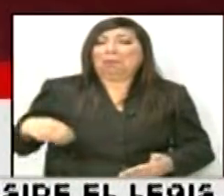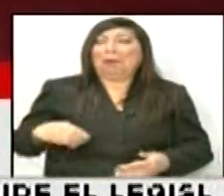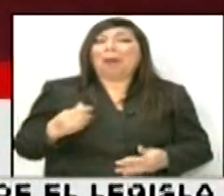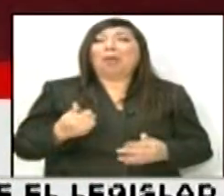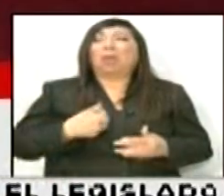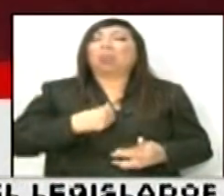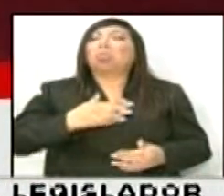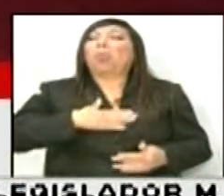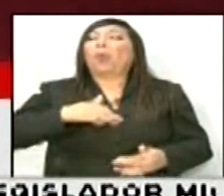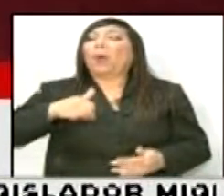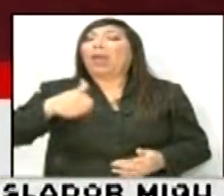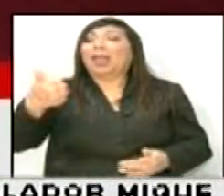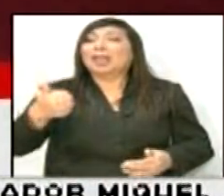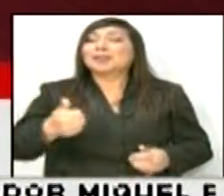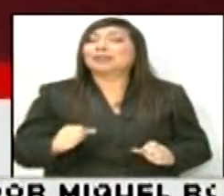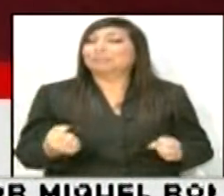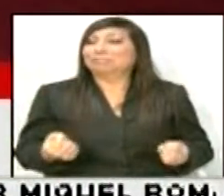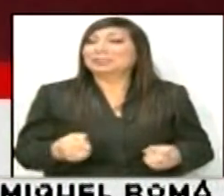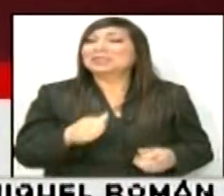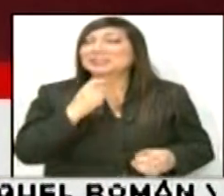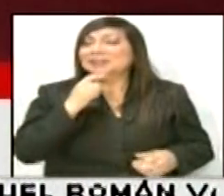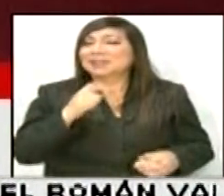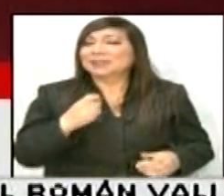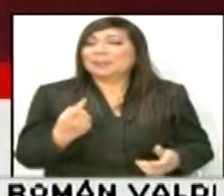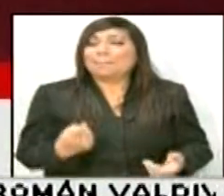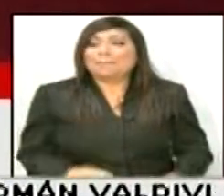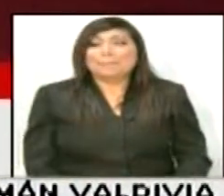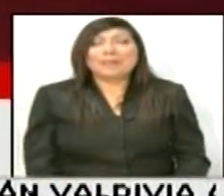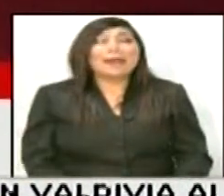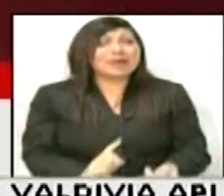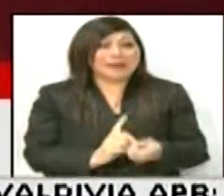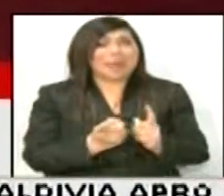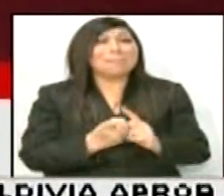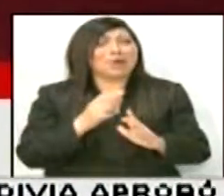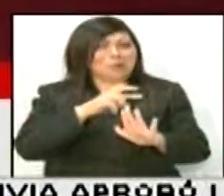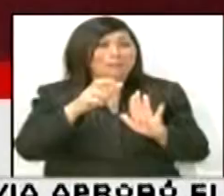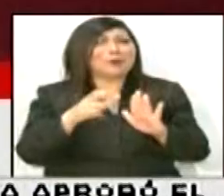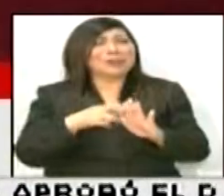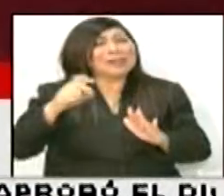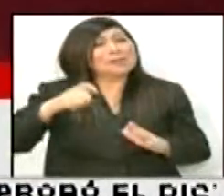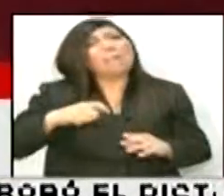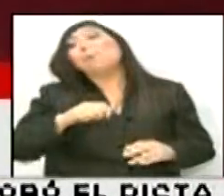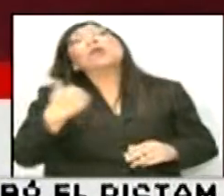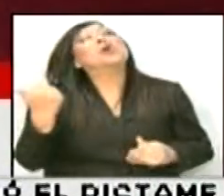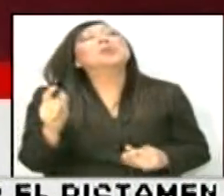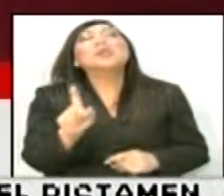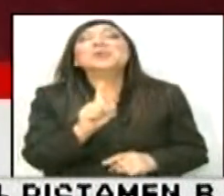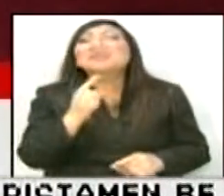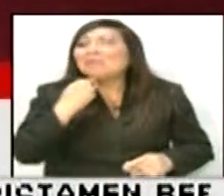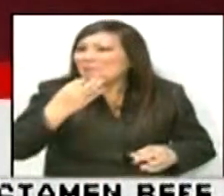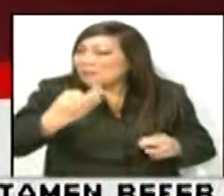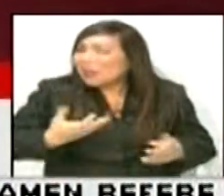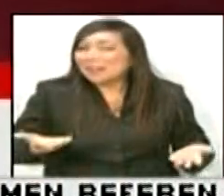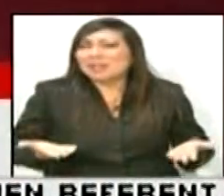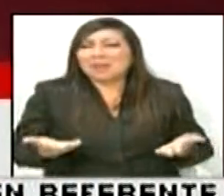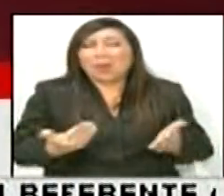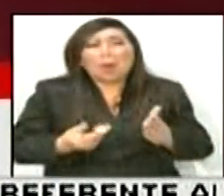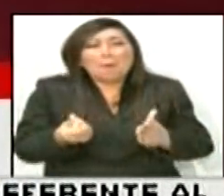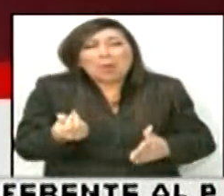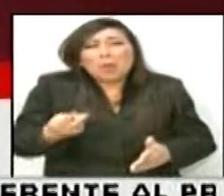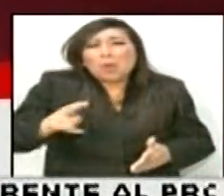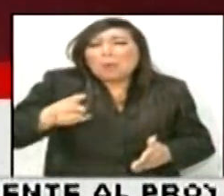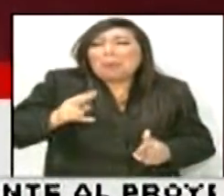privadas, deformando las inversiones necesarias, cambiando proyectos que eran necesarios por otros que no eran necesarios, elevando los